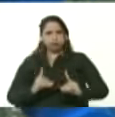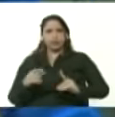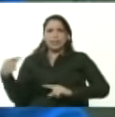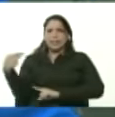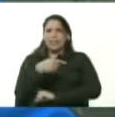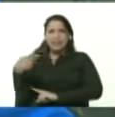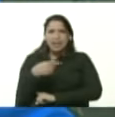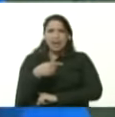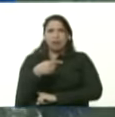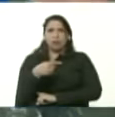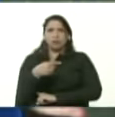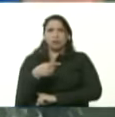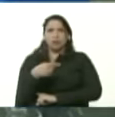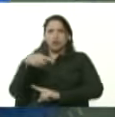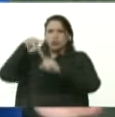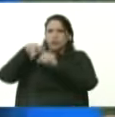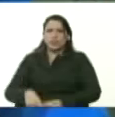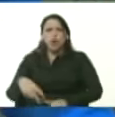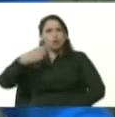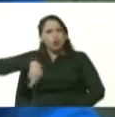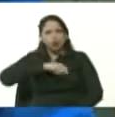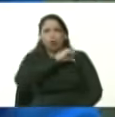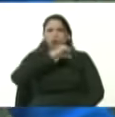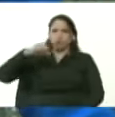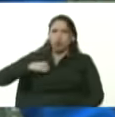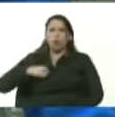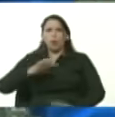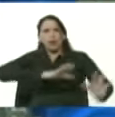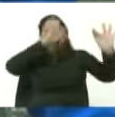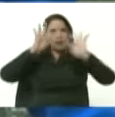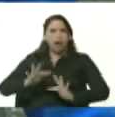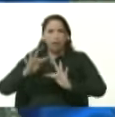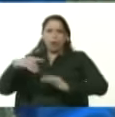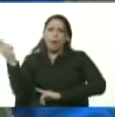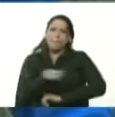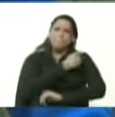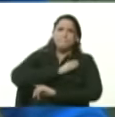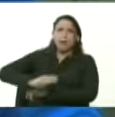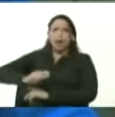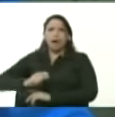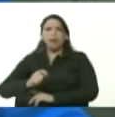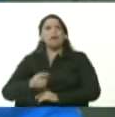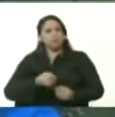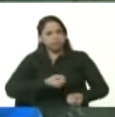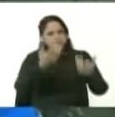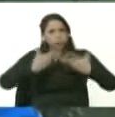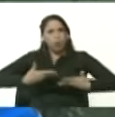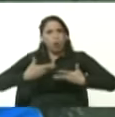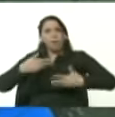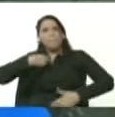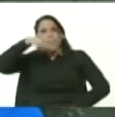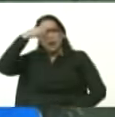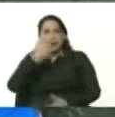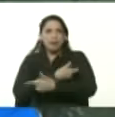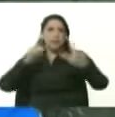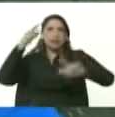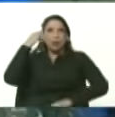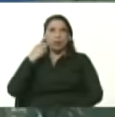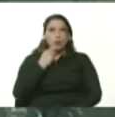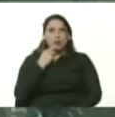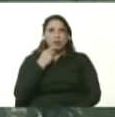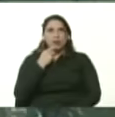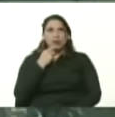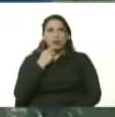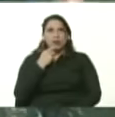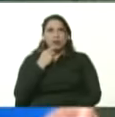a la sumisión. Somos legado infinito de la espada que heredamos de nuestro padre libertador, Simón Bolívar.